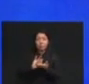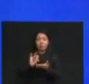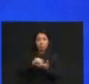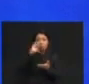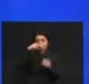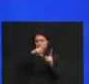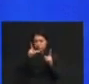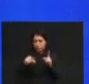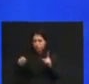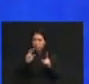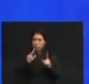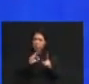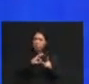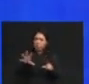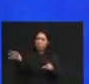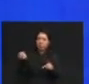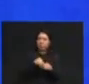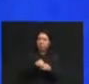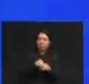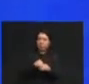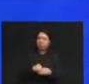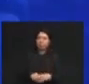más inclusivo.